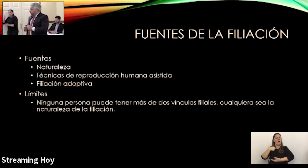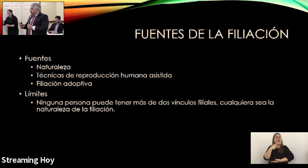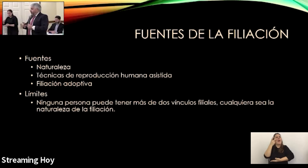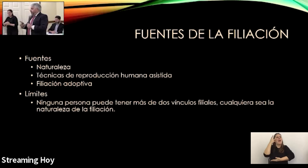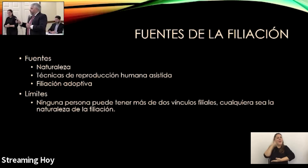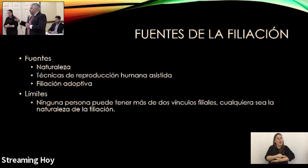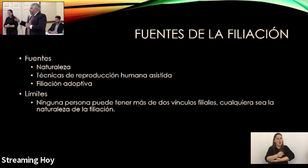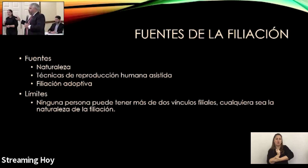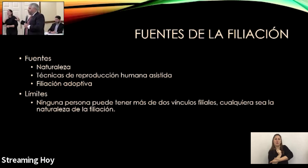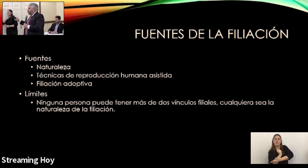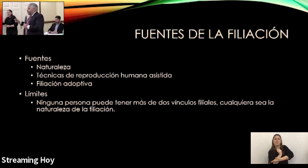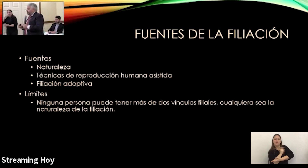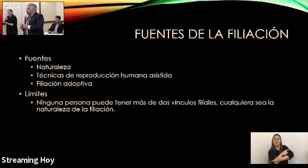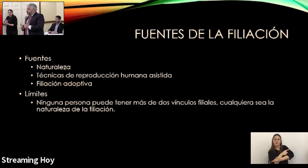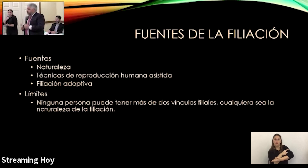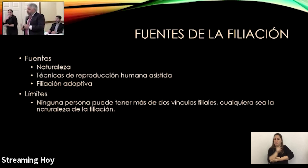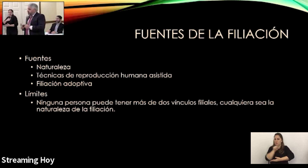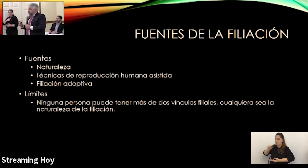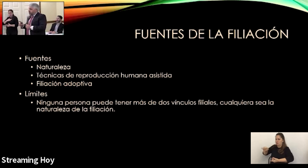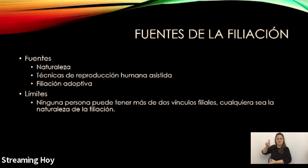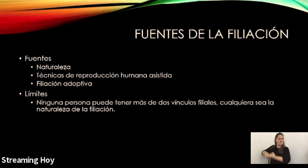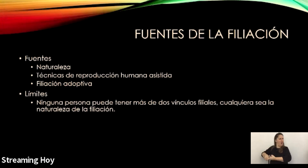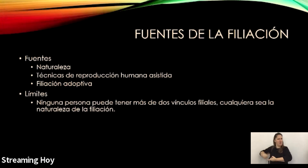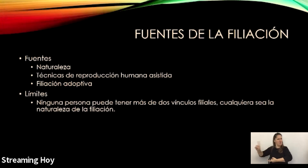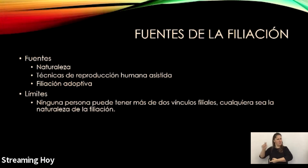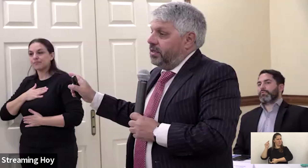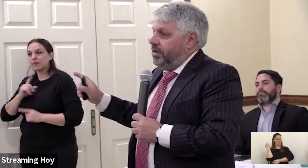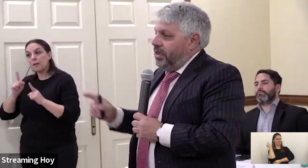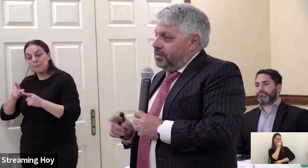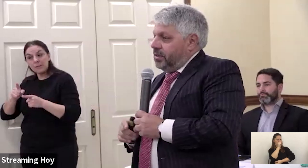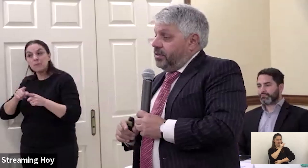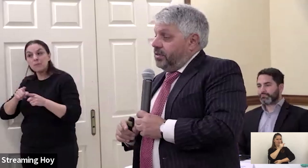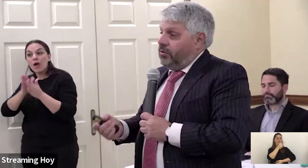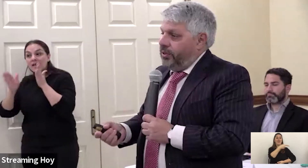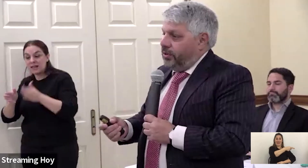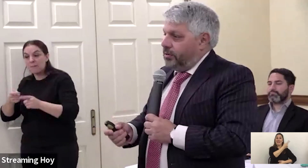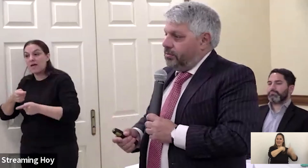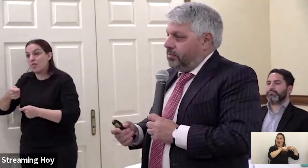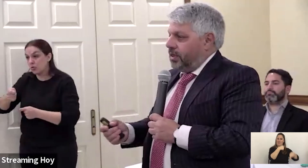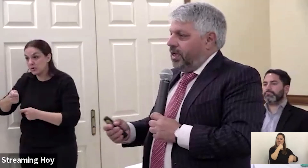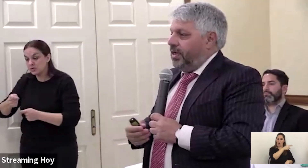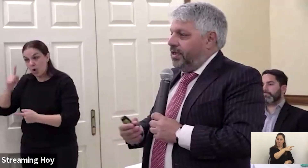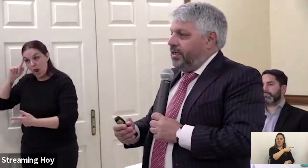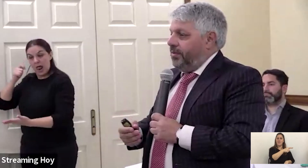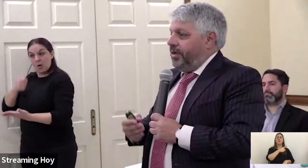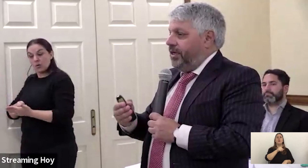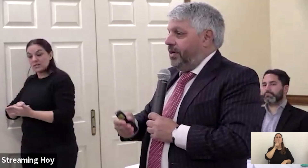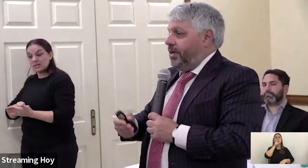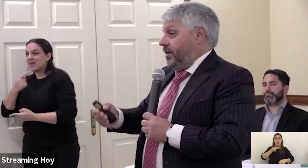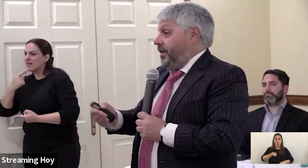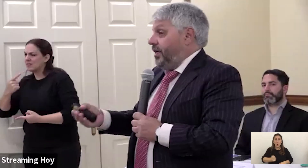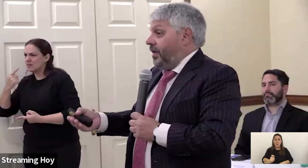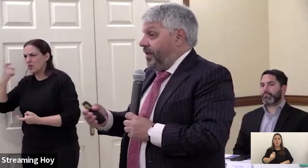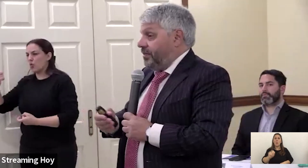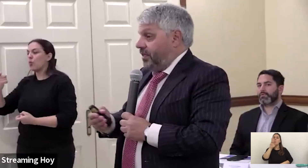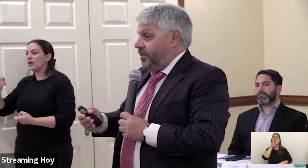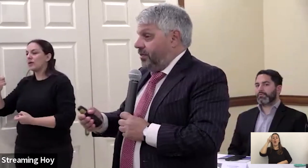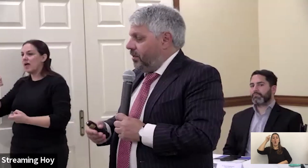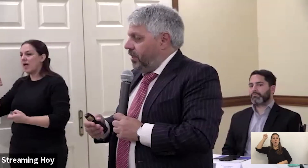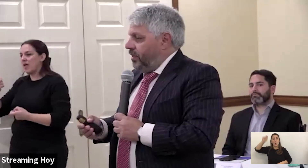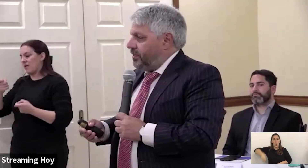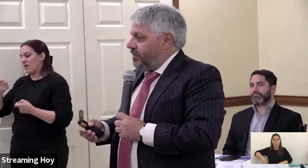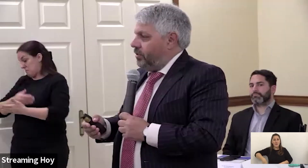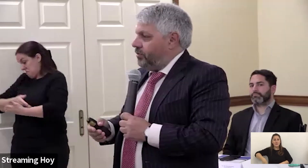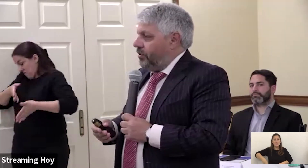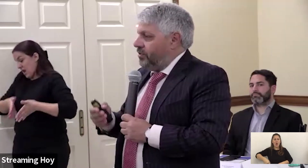hijo. En el transcurso del juicio, la jueza interviniente descubrió que la niña